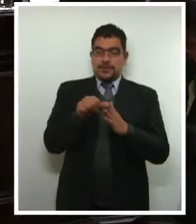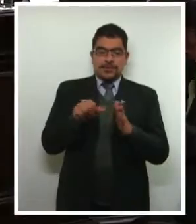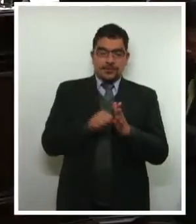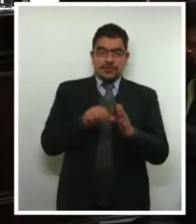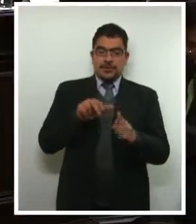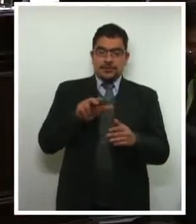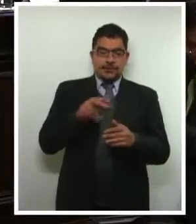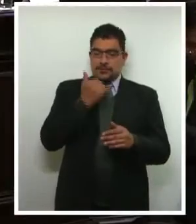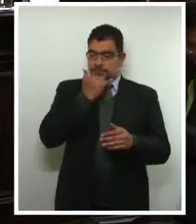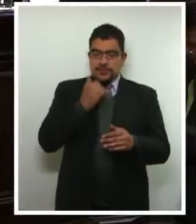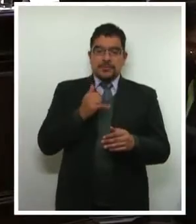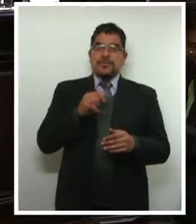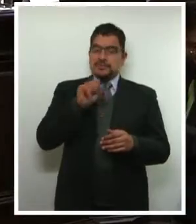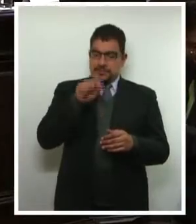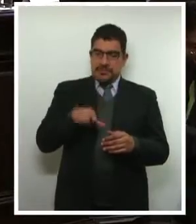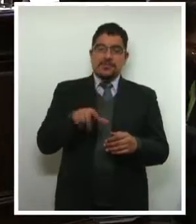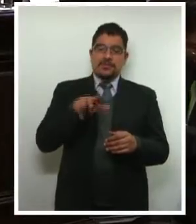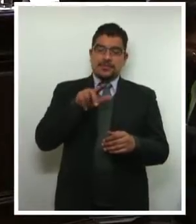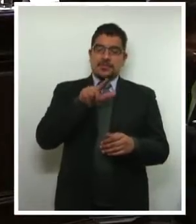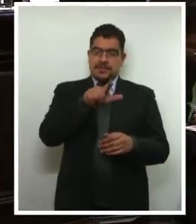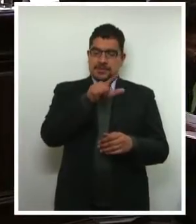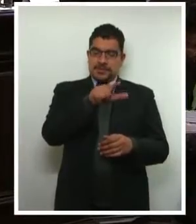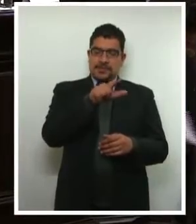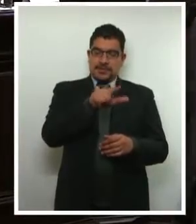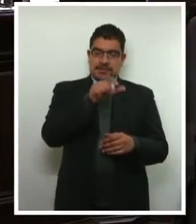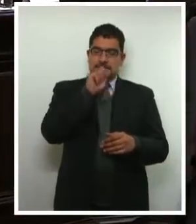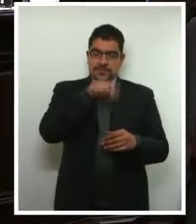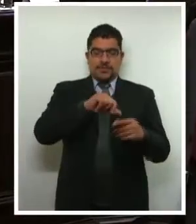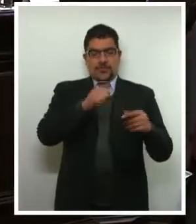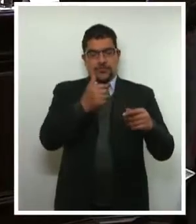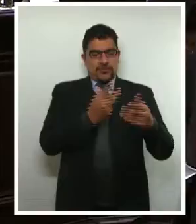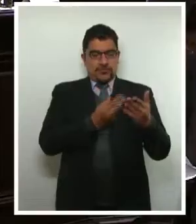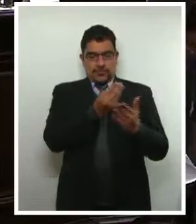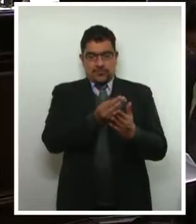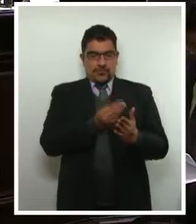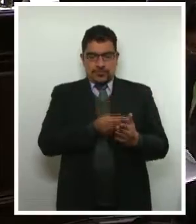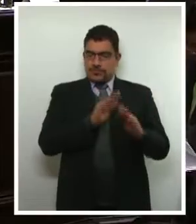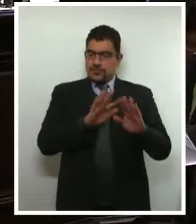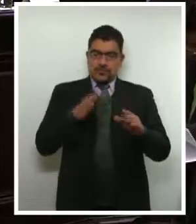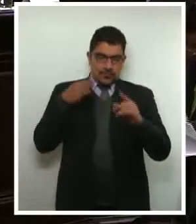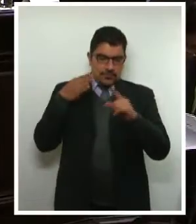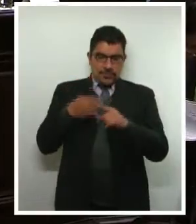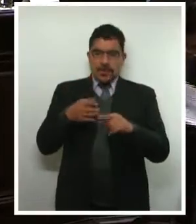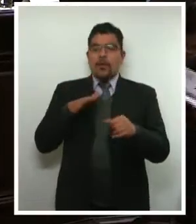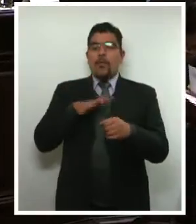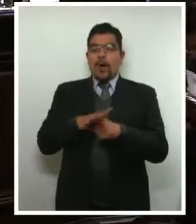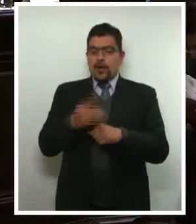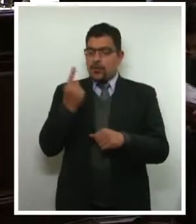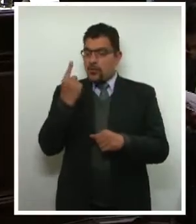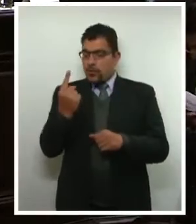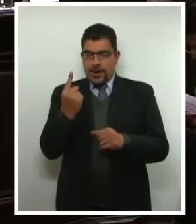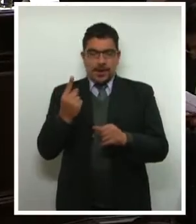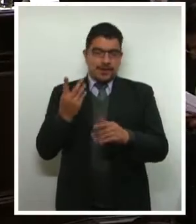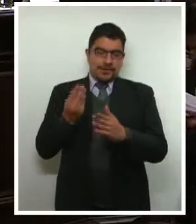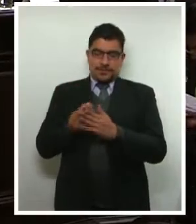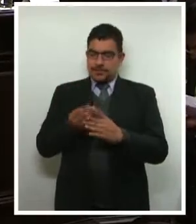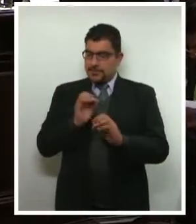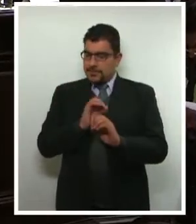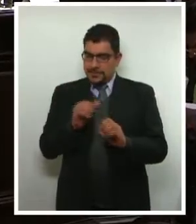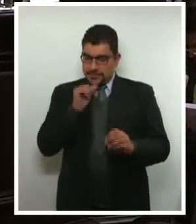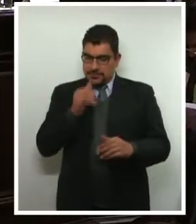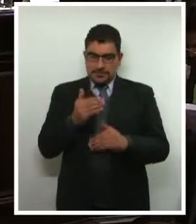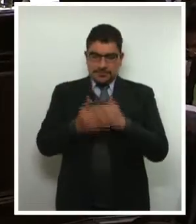El 17º también tiene que ver con otras reservas. Vámonos solo a los que no tengan ahorita reservas, ¿de